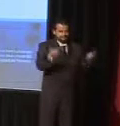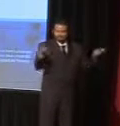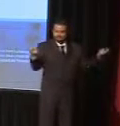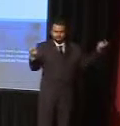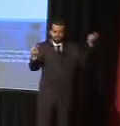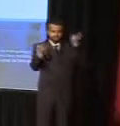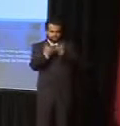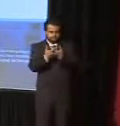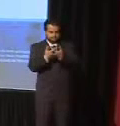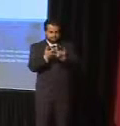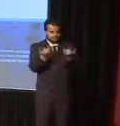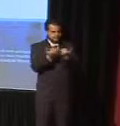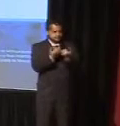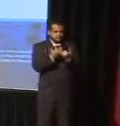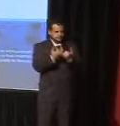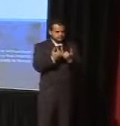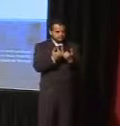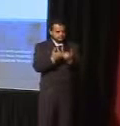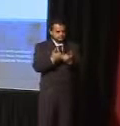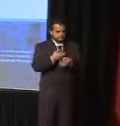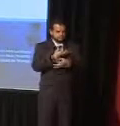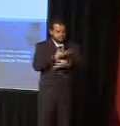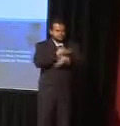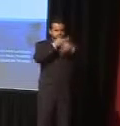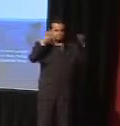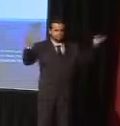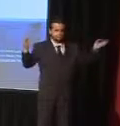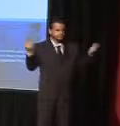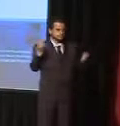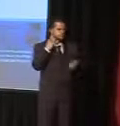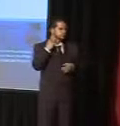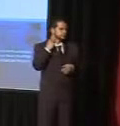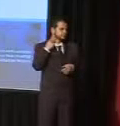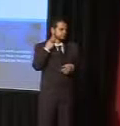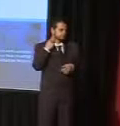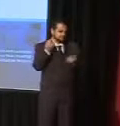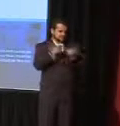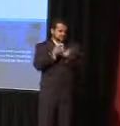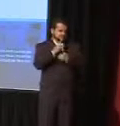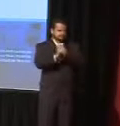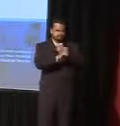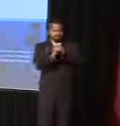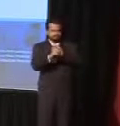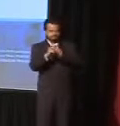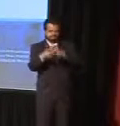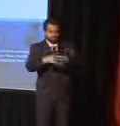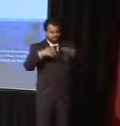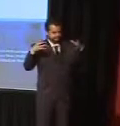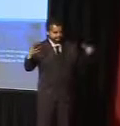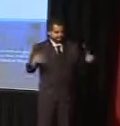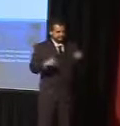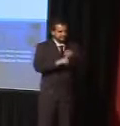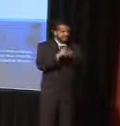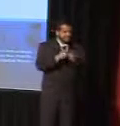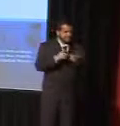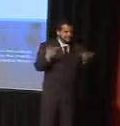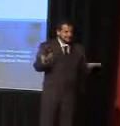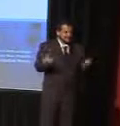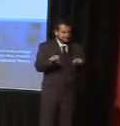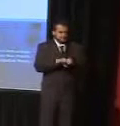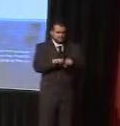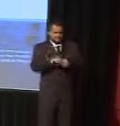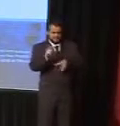campañas políticas nos gustaría saber qué tan grande es este problema y también tenemos